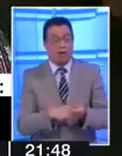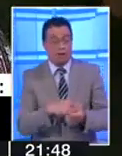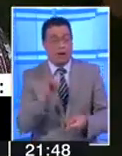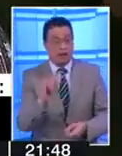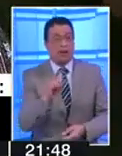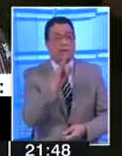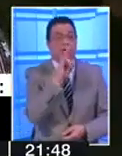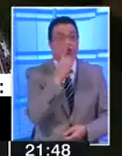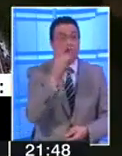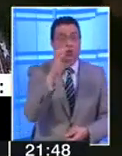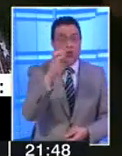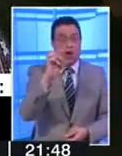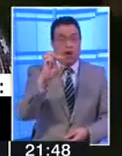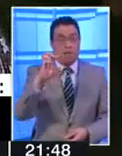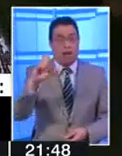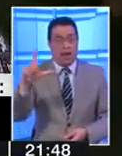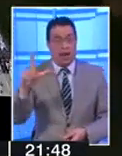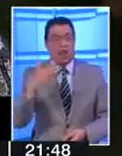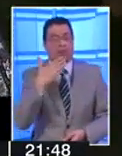Tucapel, pero